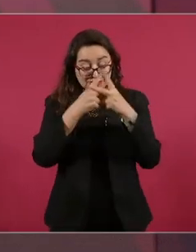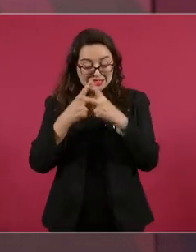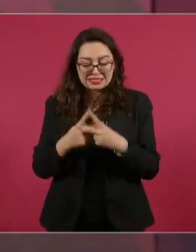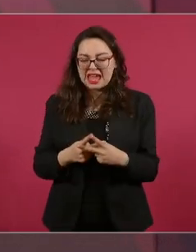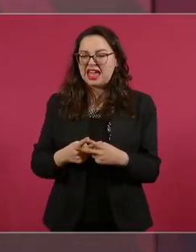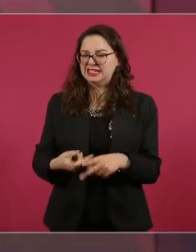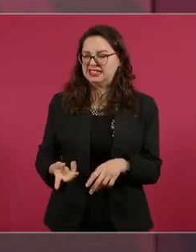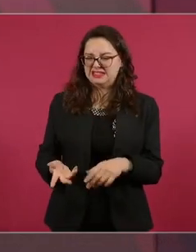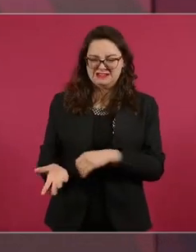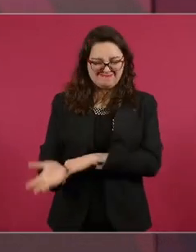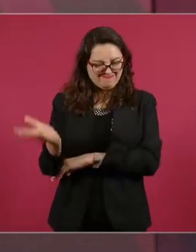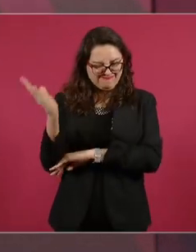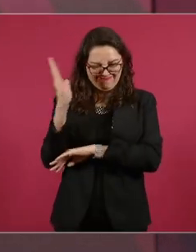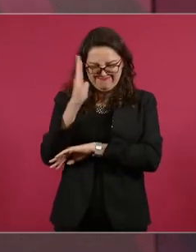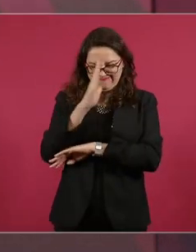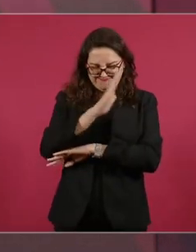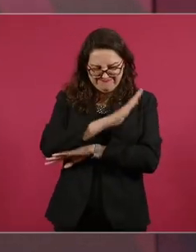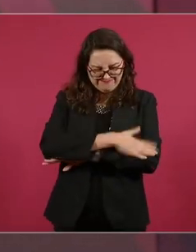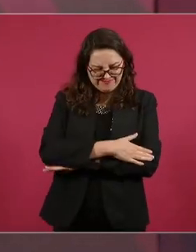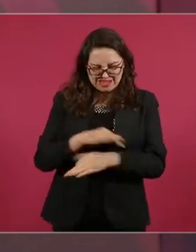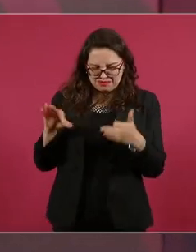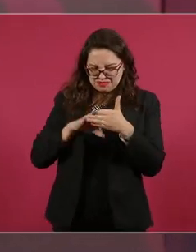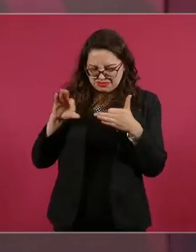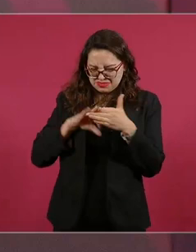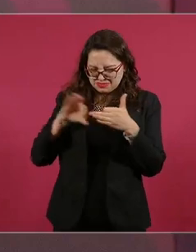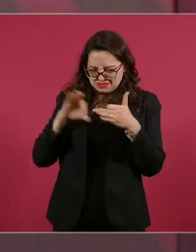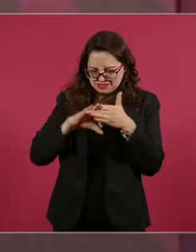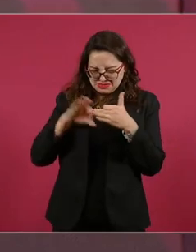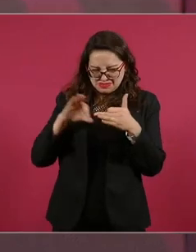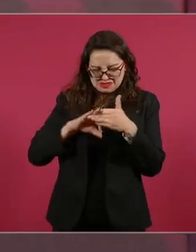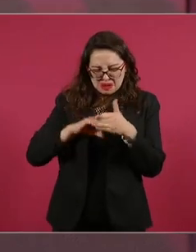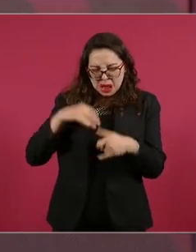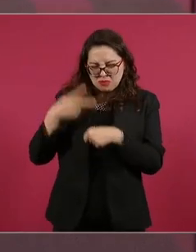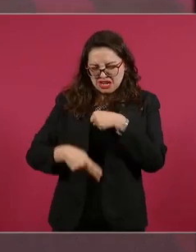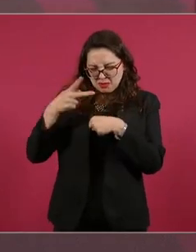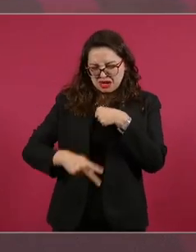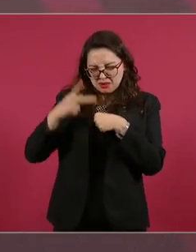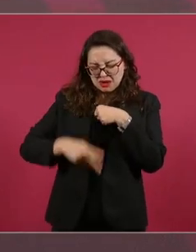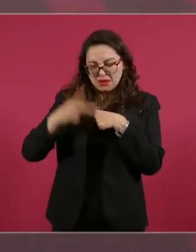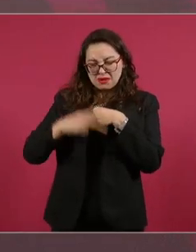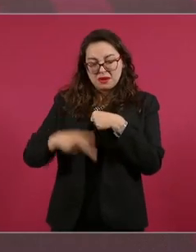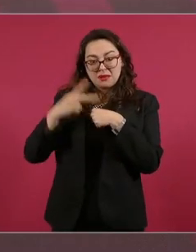constantemente, pero además campañas financiadas